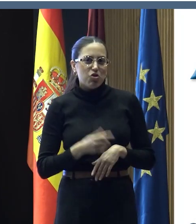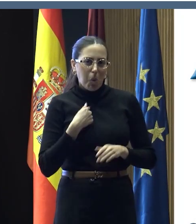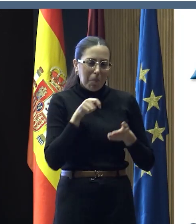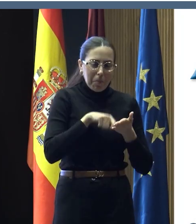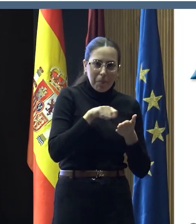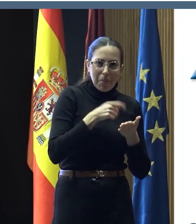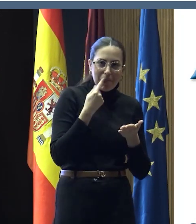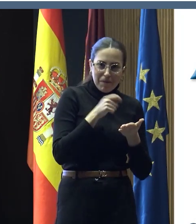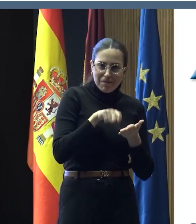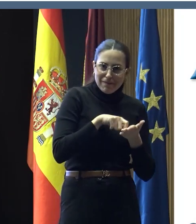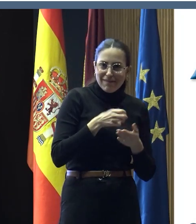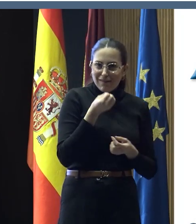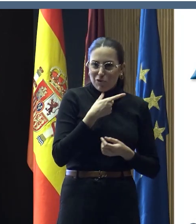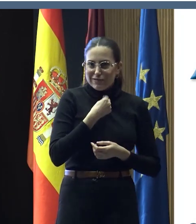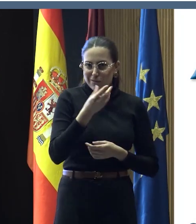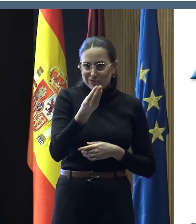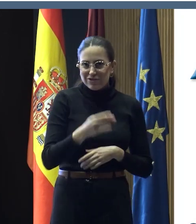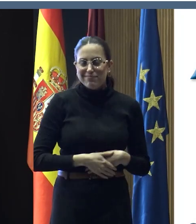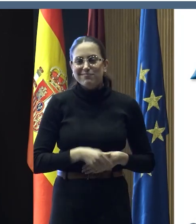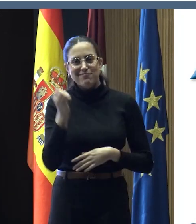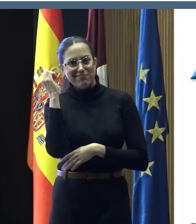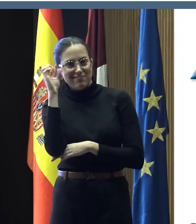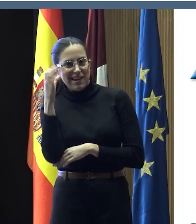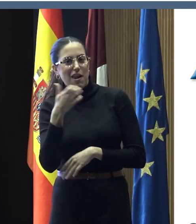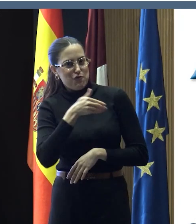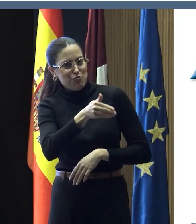apuntar para la próxima.